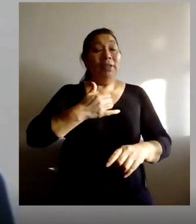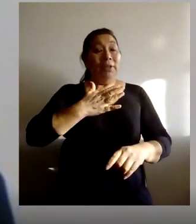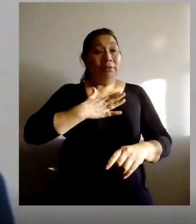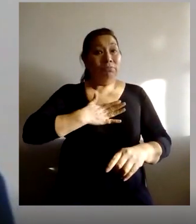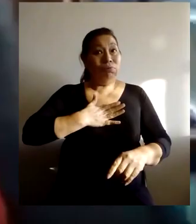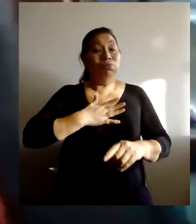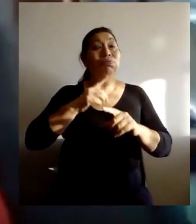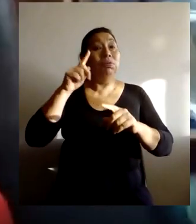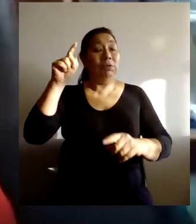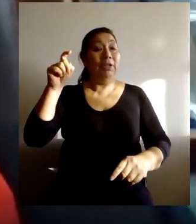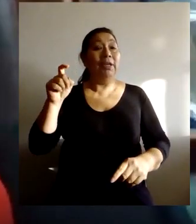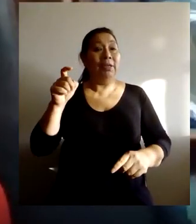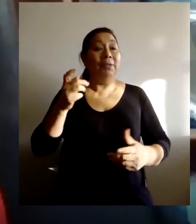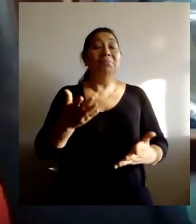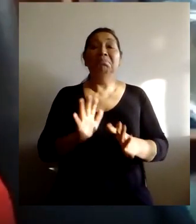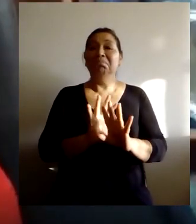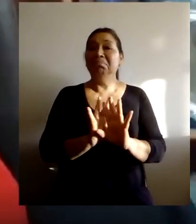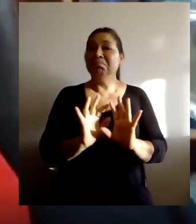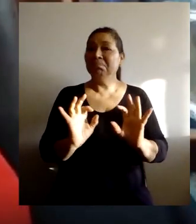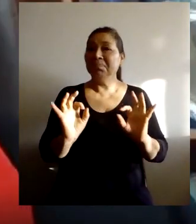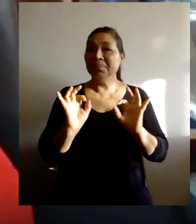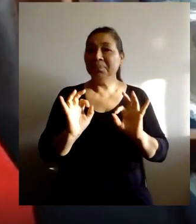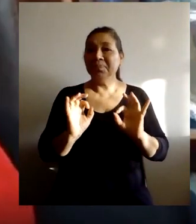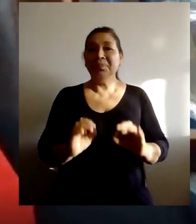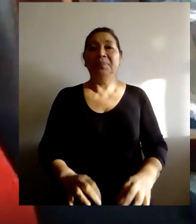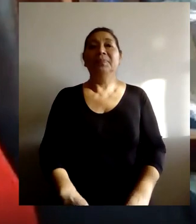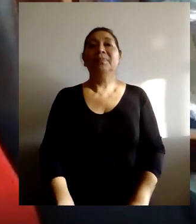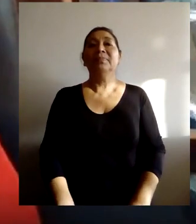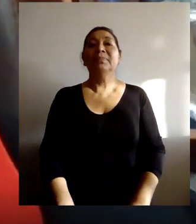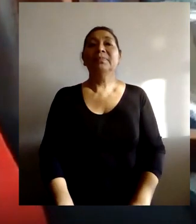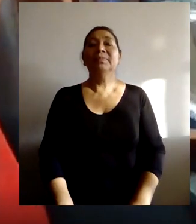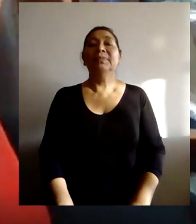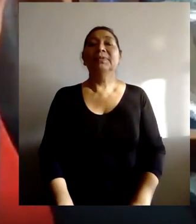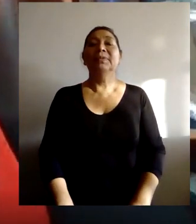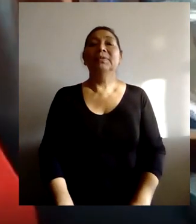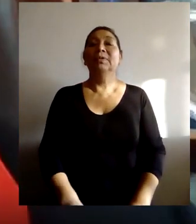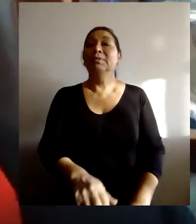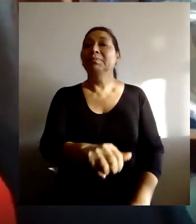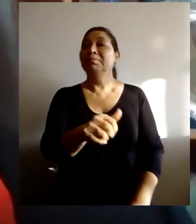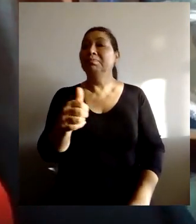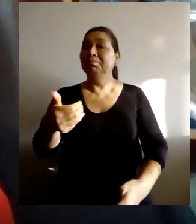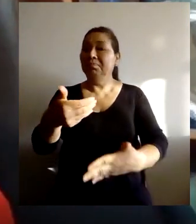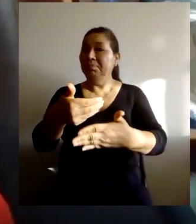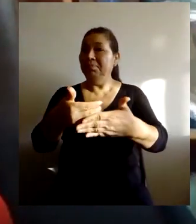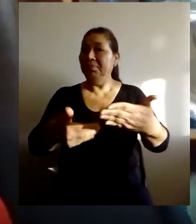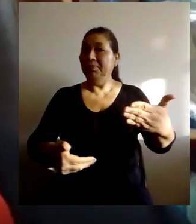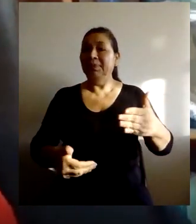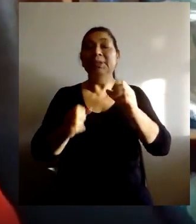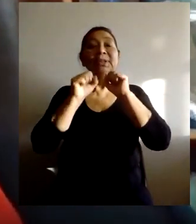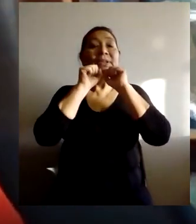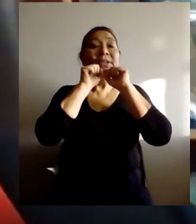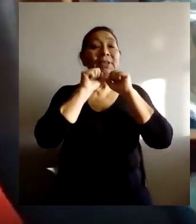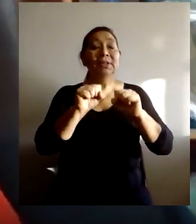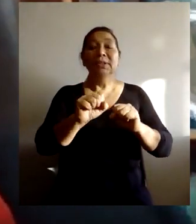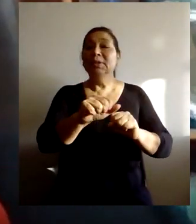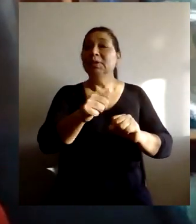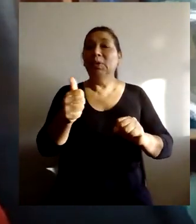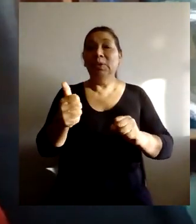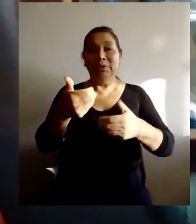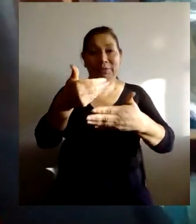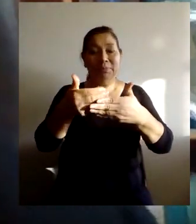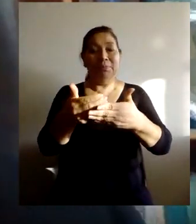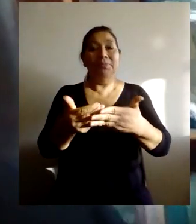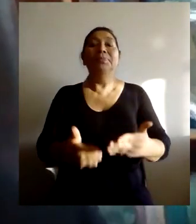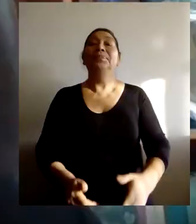Bueno, vista la causa, dé cuenta del otro expediente, señora secretaria